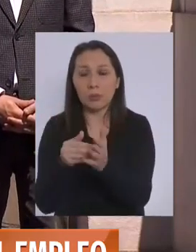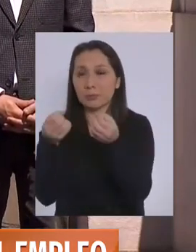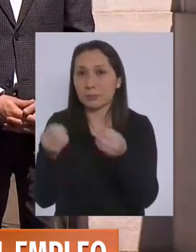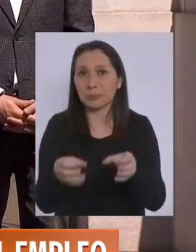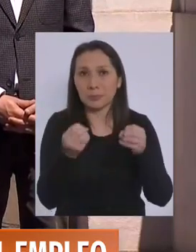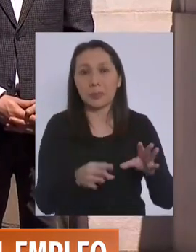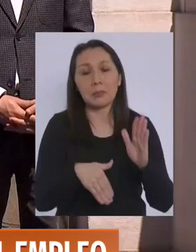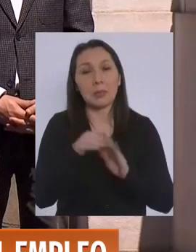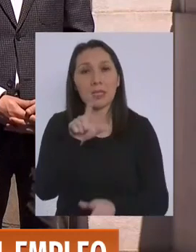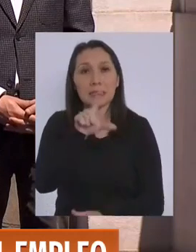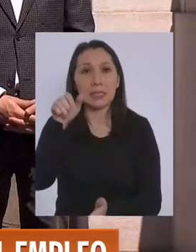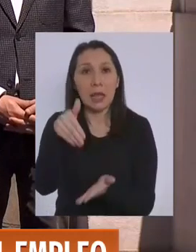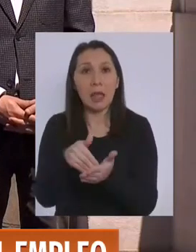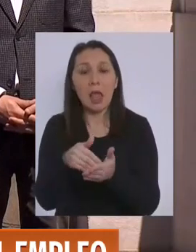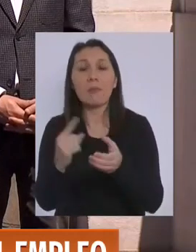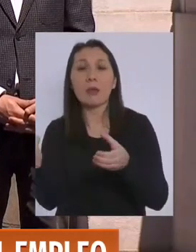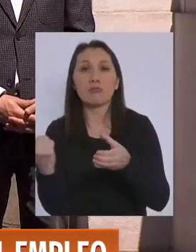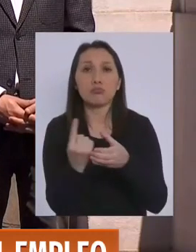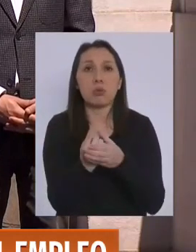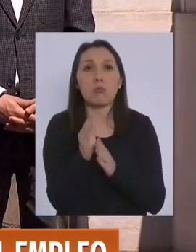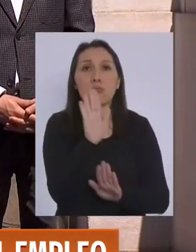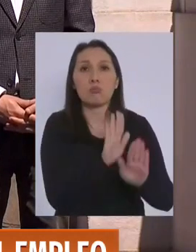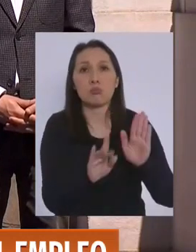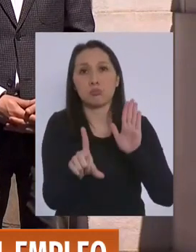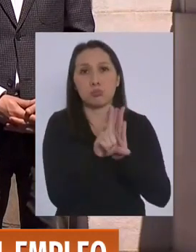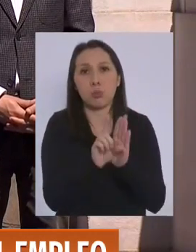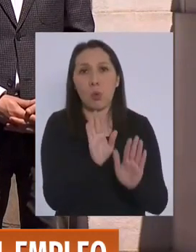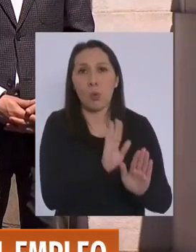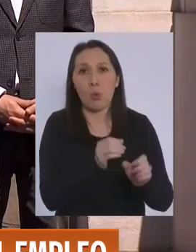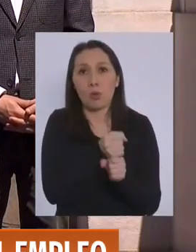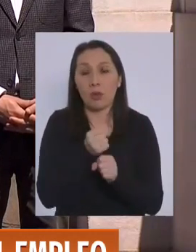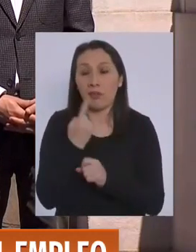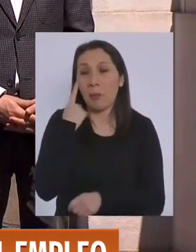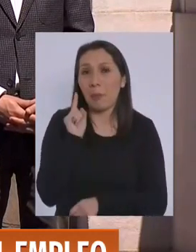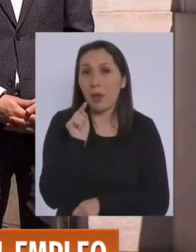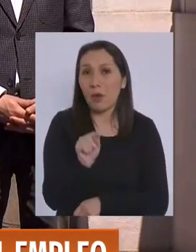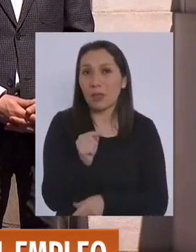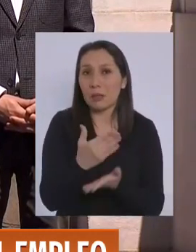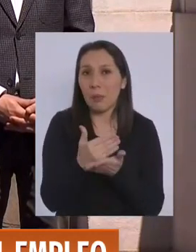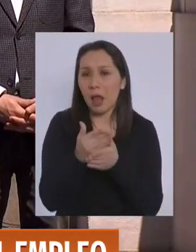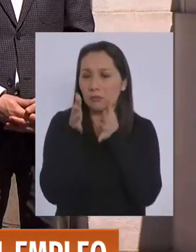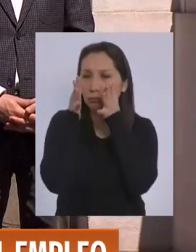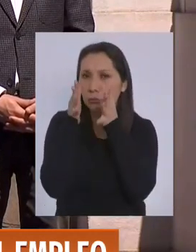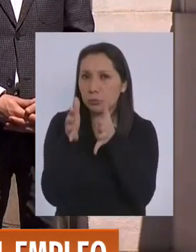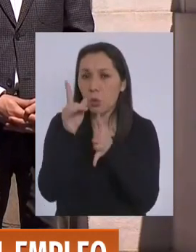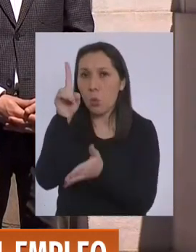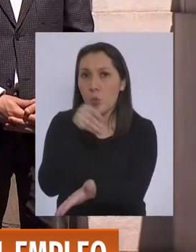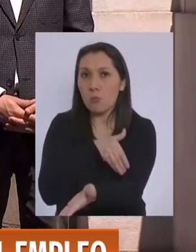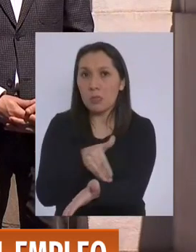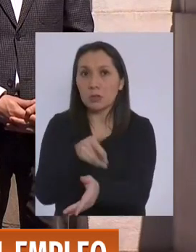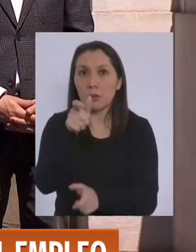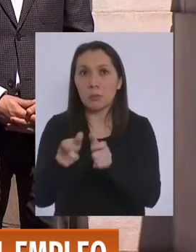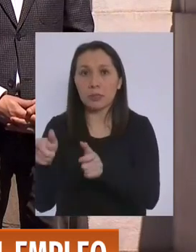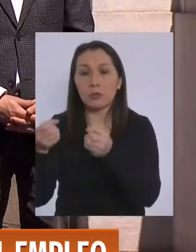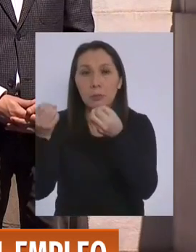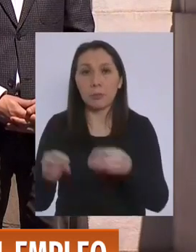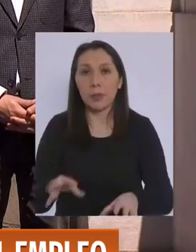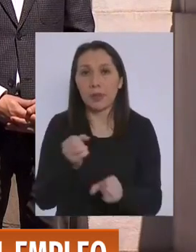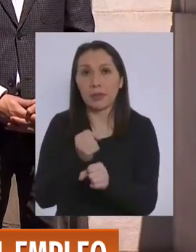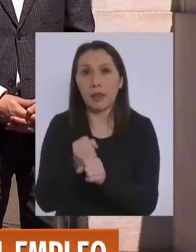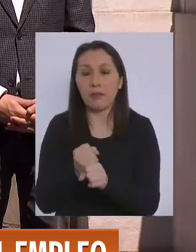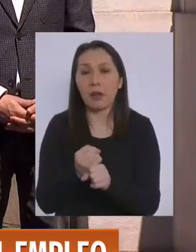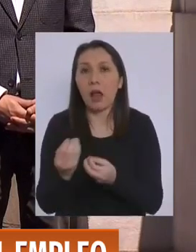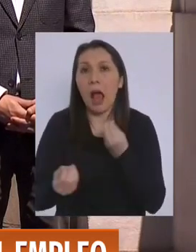destruidos, más de 700.000 acogidos a la ley de protección al empleo, y sin embargo este plan apunta a beneficiar a 1.000.000 de personas que han perdido los